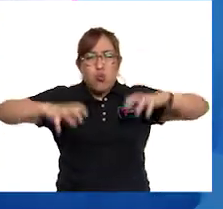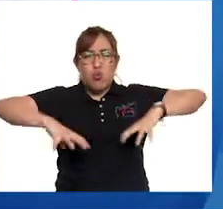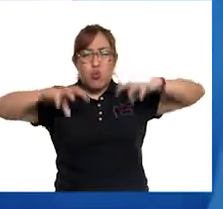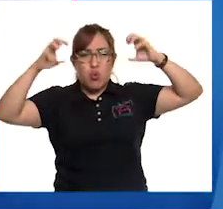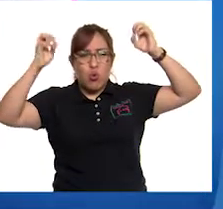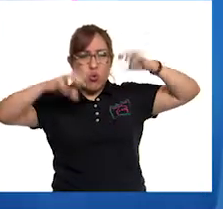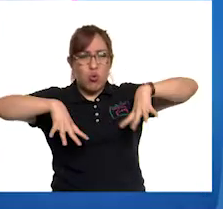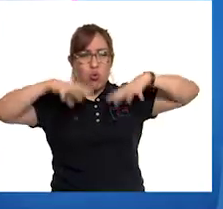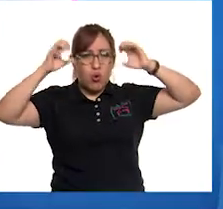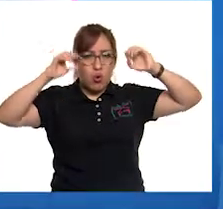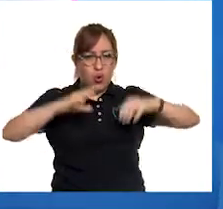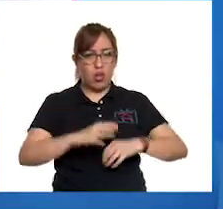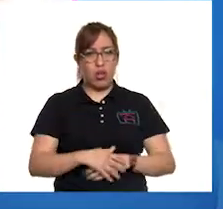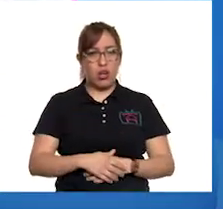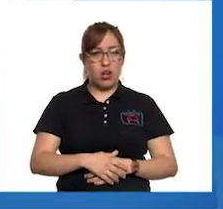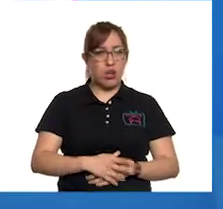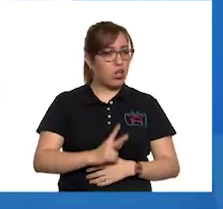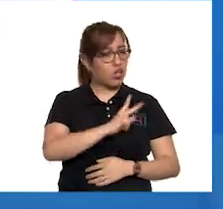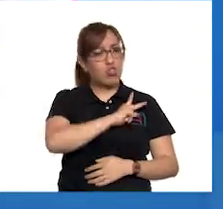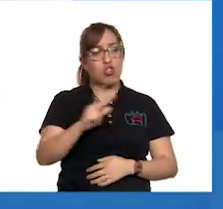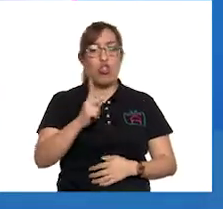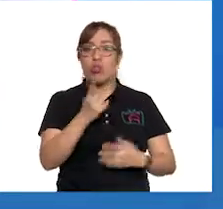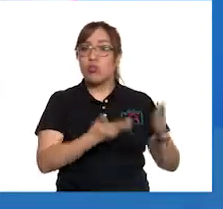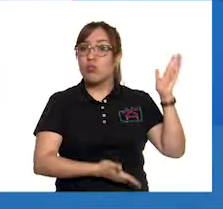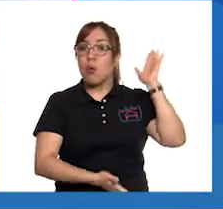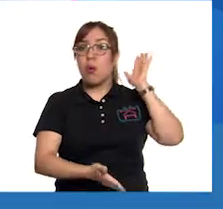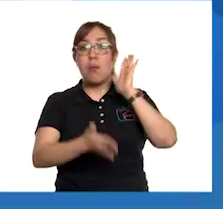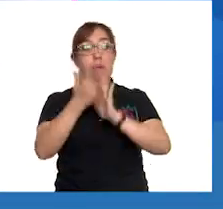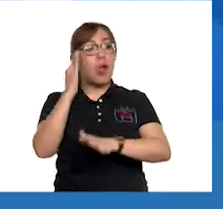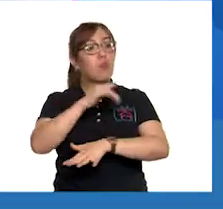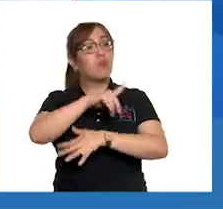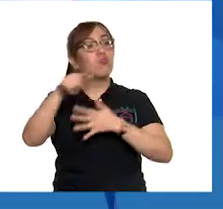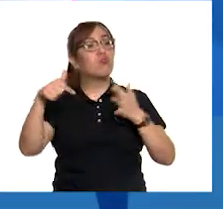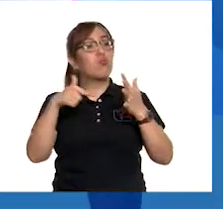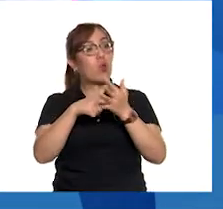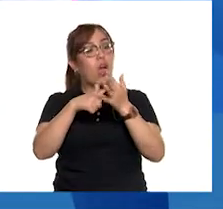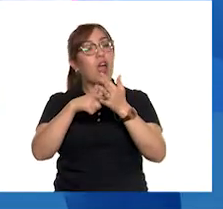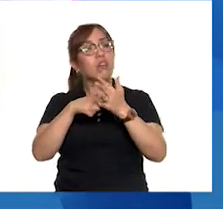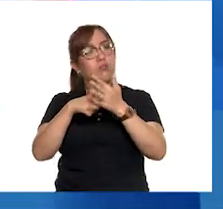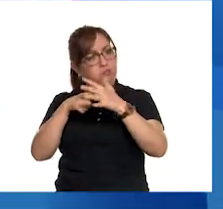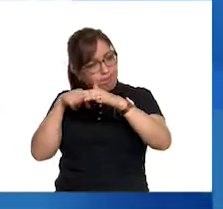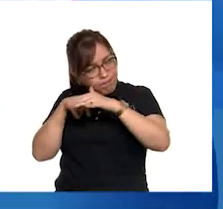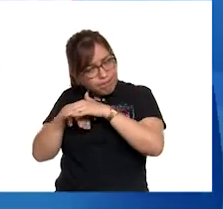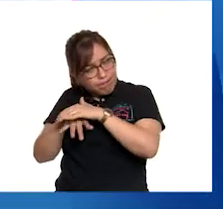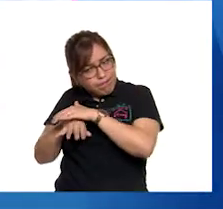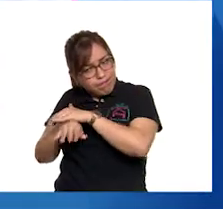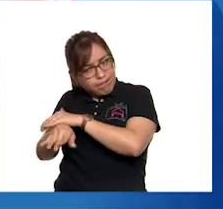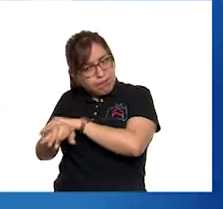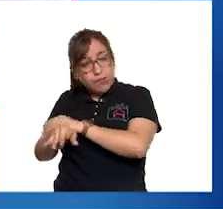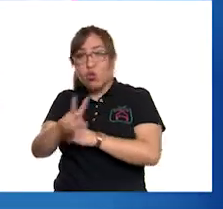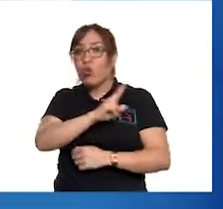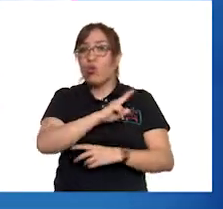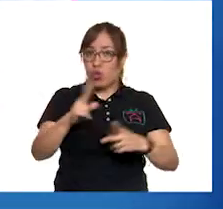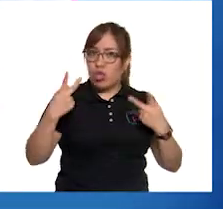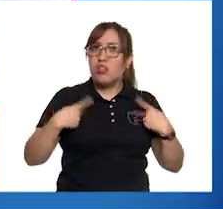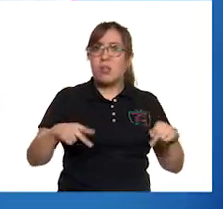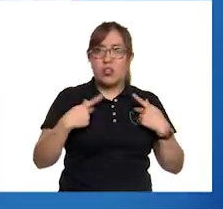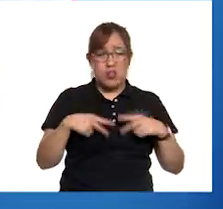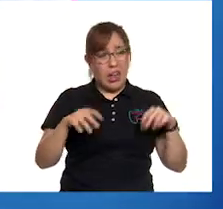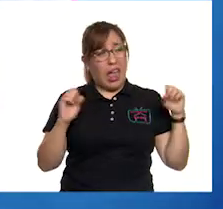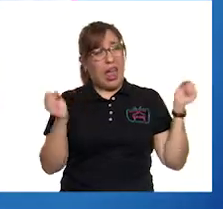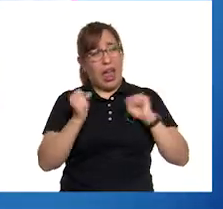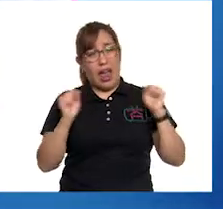¡Todos al refugio subterráneo! Gritó enanito Marimandón y todos corrieron al refugio